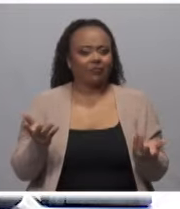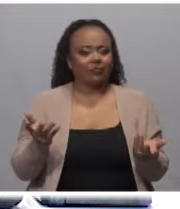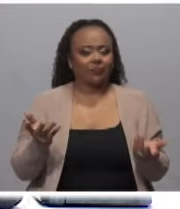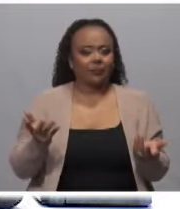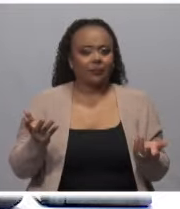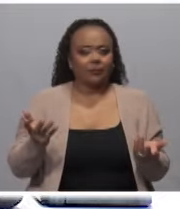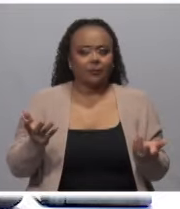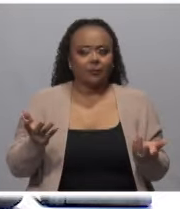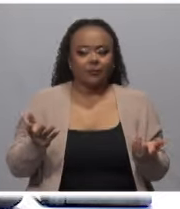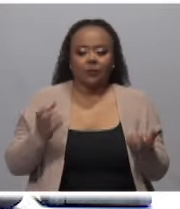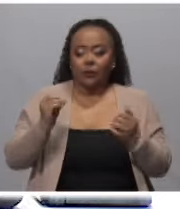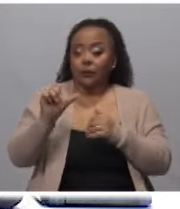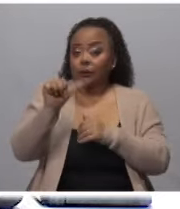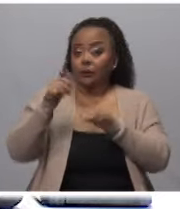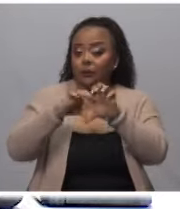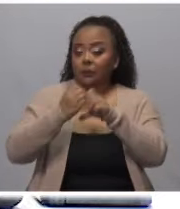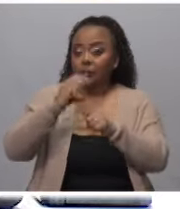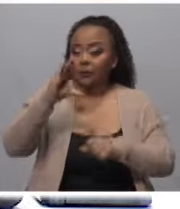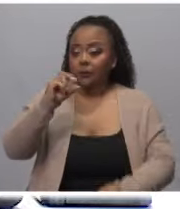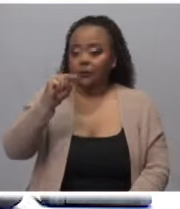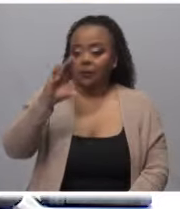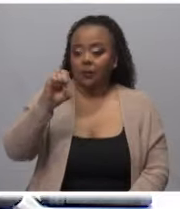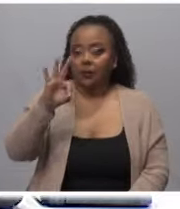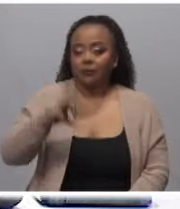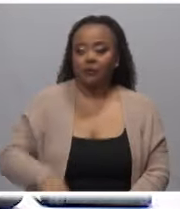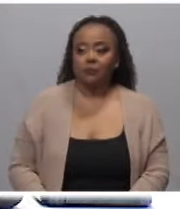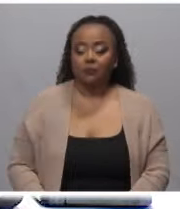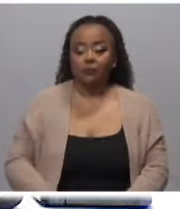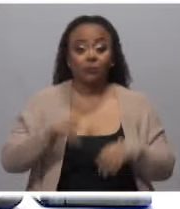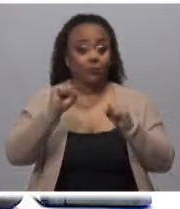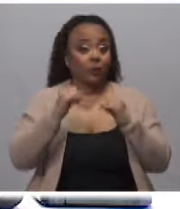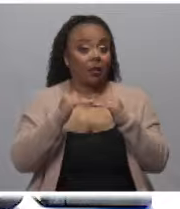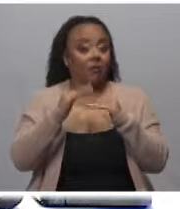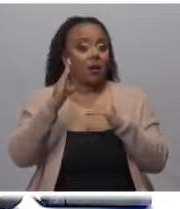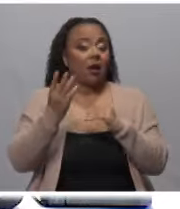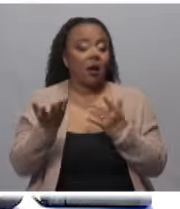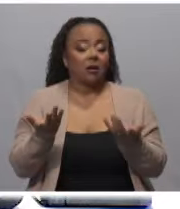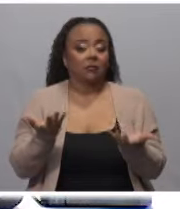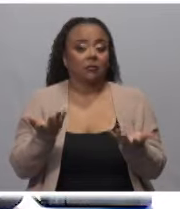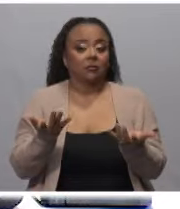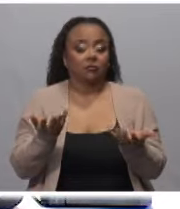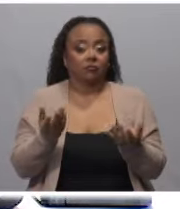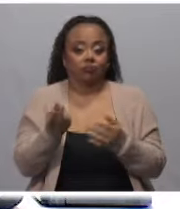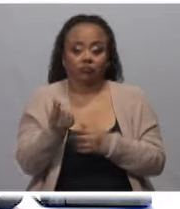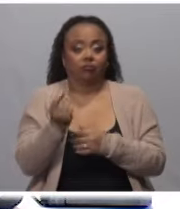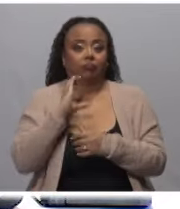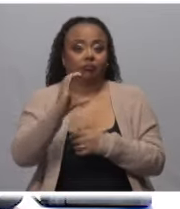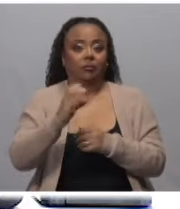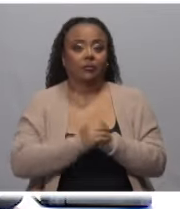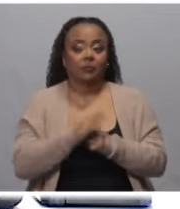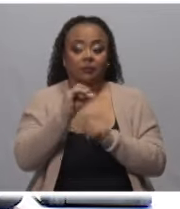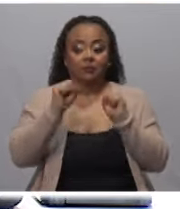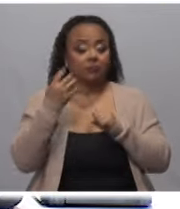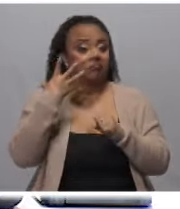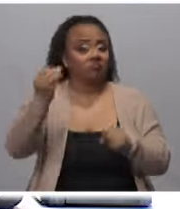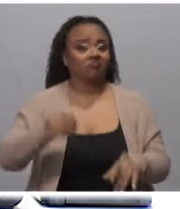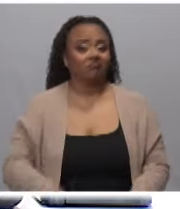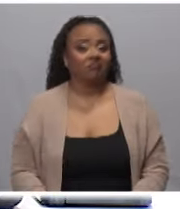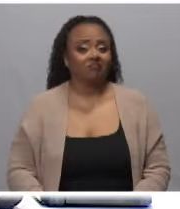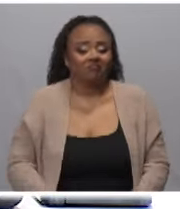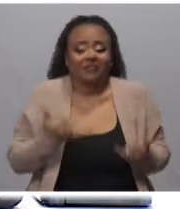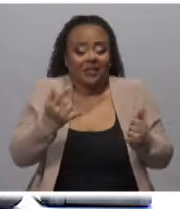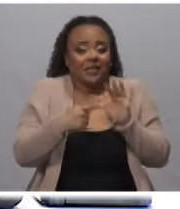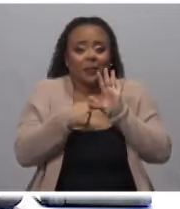y es otra selección de Concacaf que puede ser hasta más pesada y se puede ir al faro porque ya se